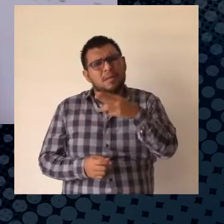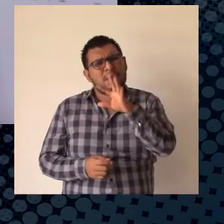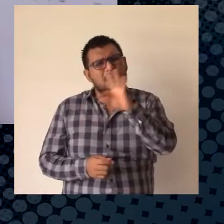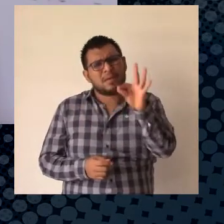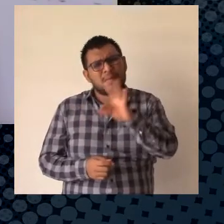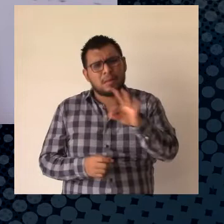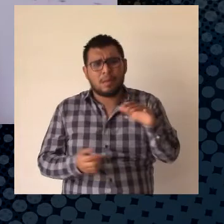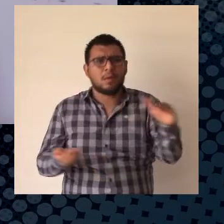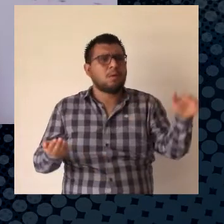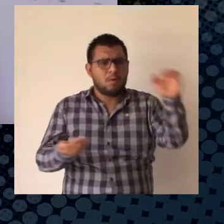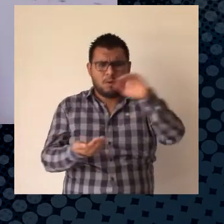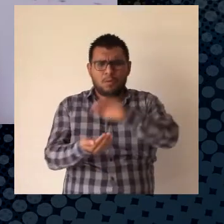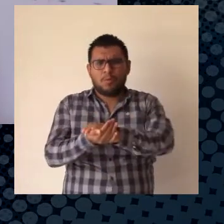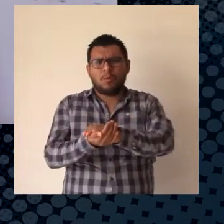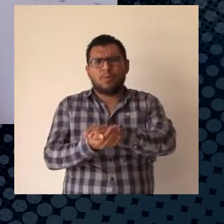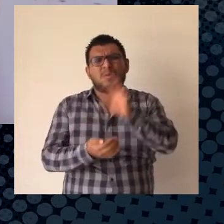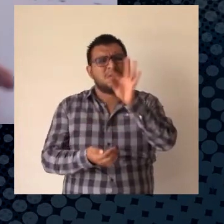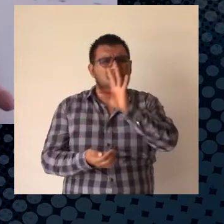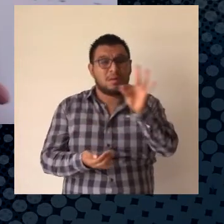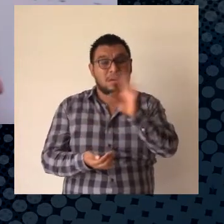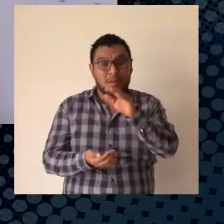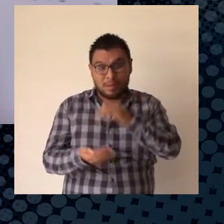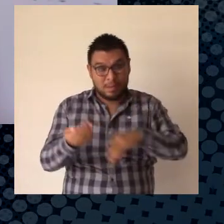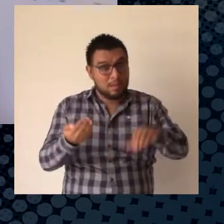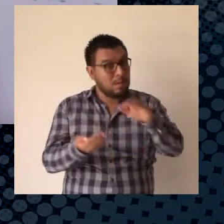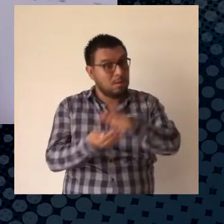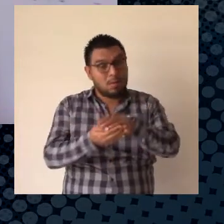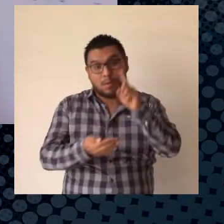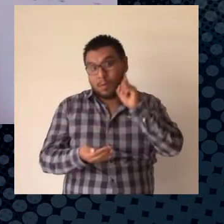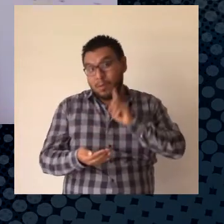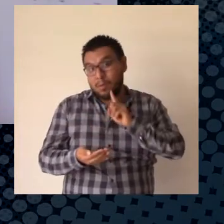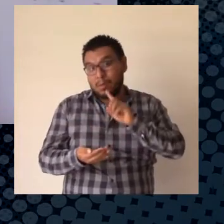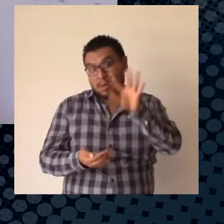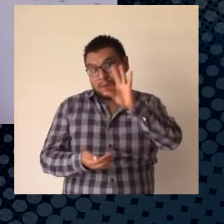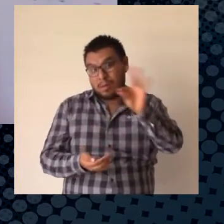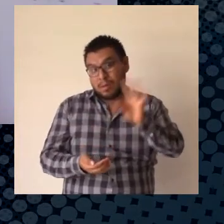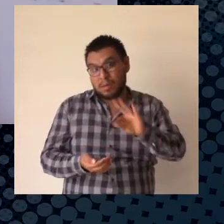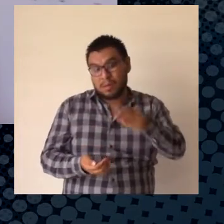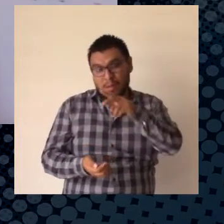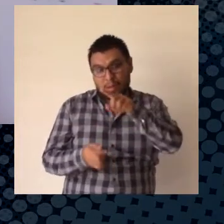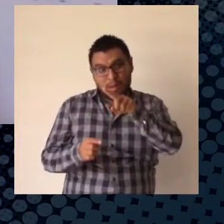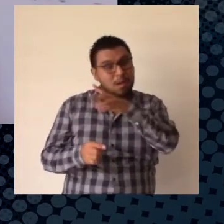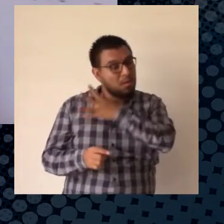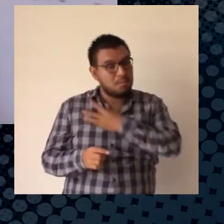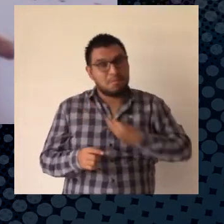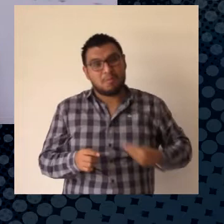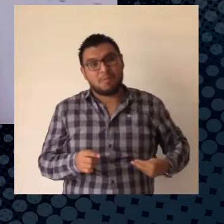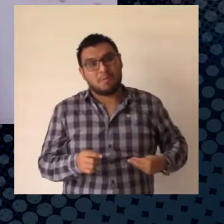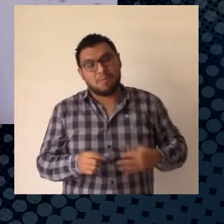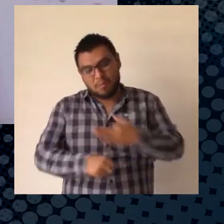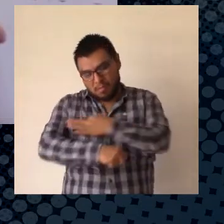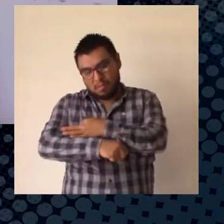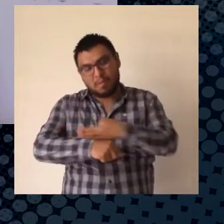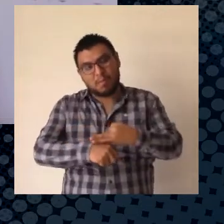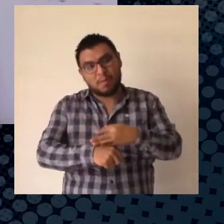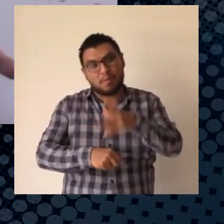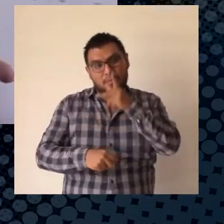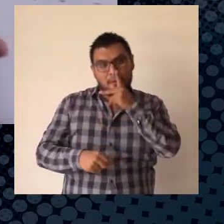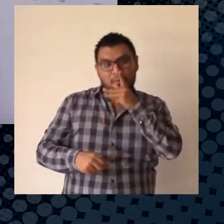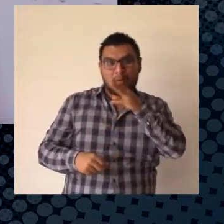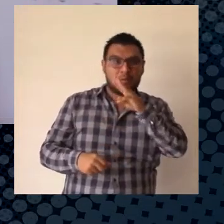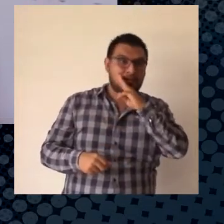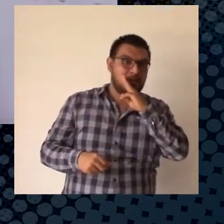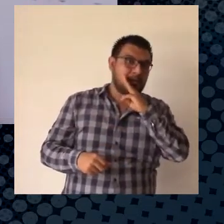esposo, quizás sea su esposa, quizás sea algún hijo, algún familiar, algún papá, alguna